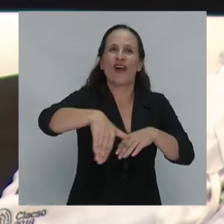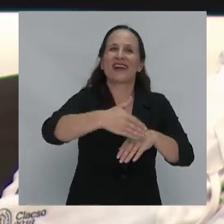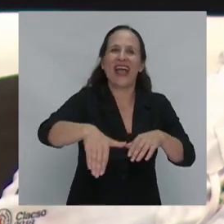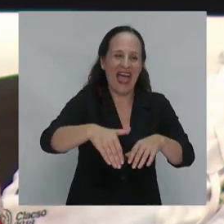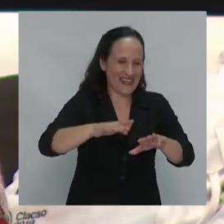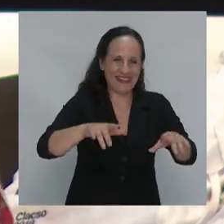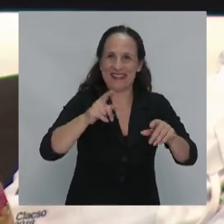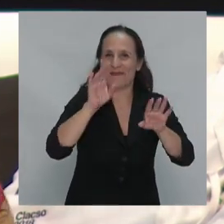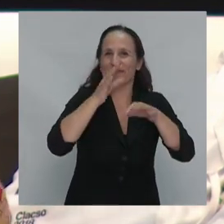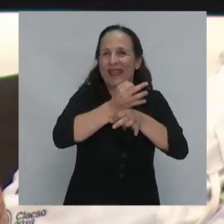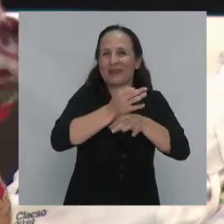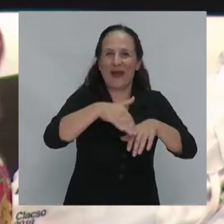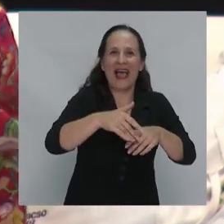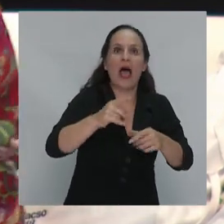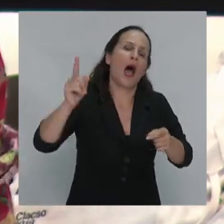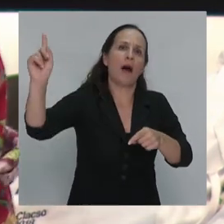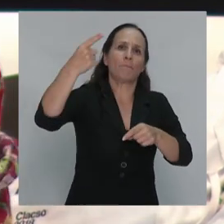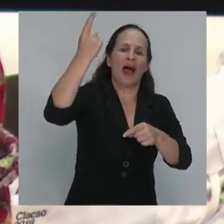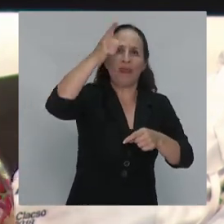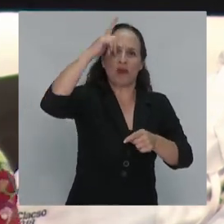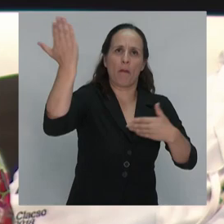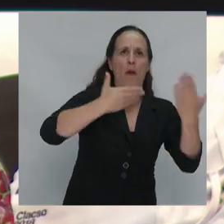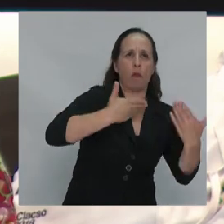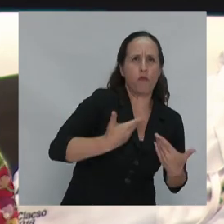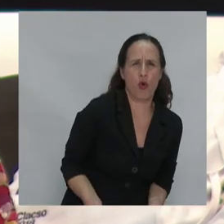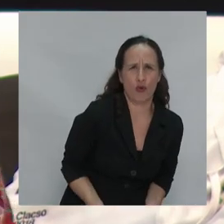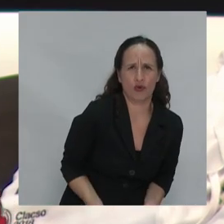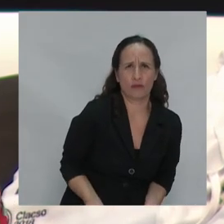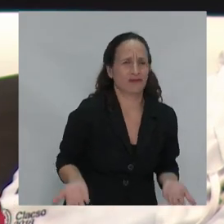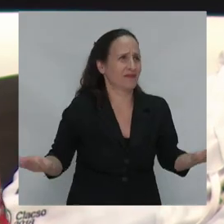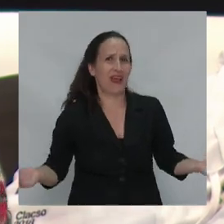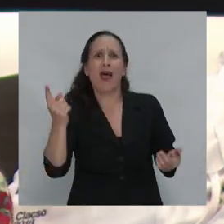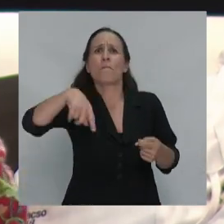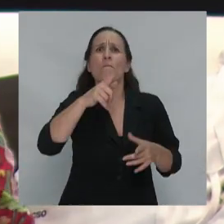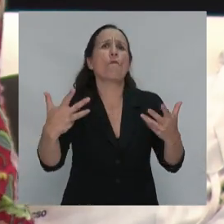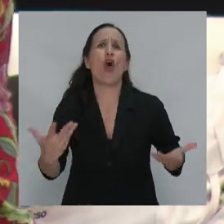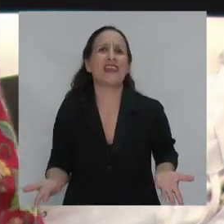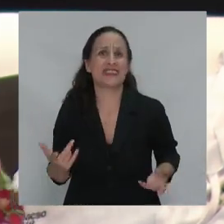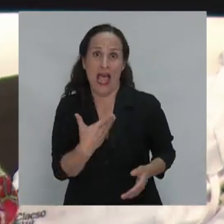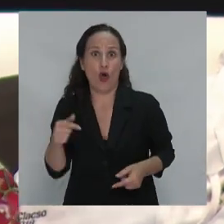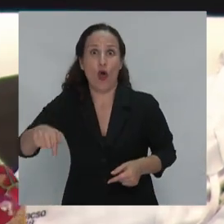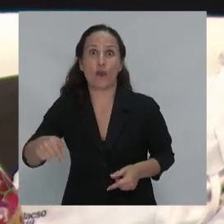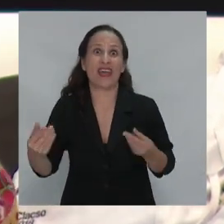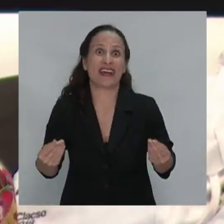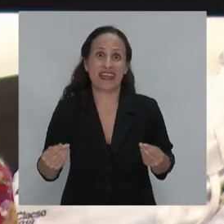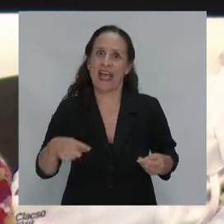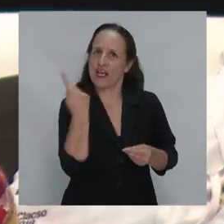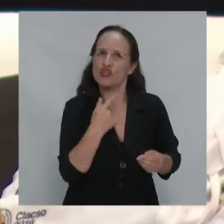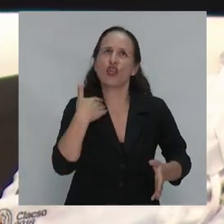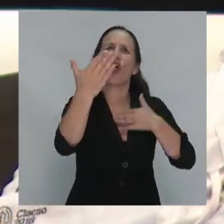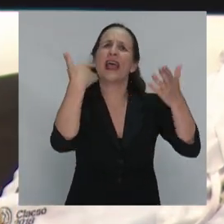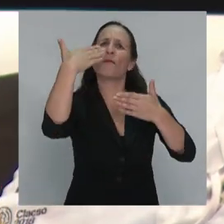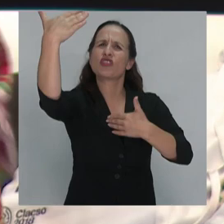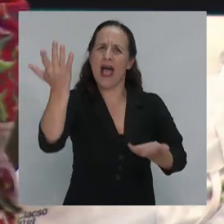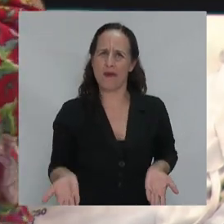interrumpir absolutamente nada y mandan a la policía a reprimirnos. Entonces, lo que le molesta a este gobierno es lo que tenemos para decir y